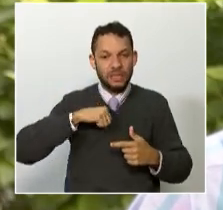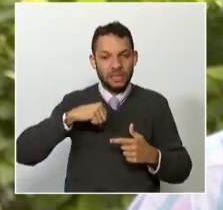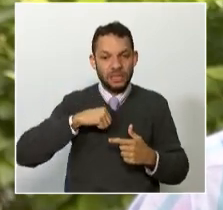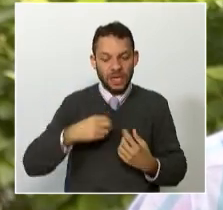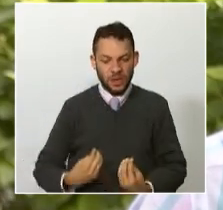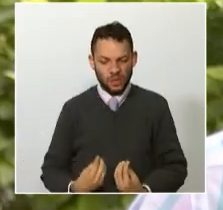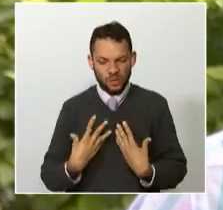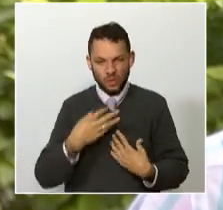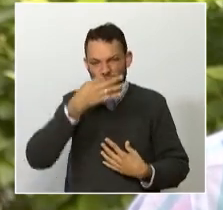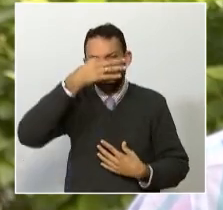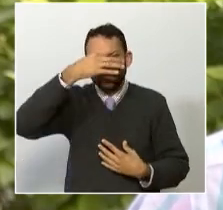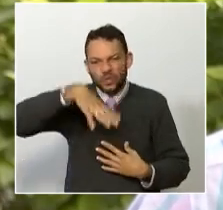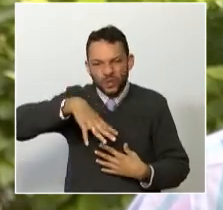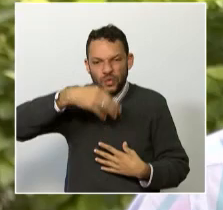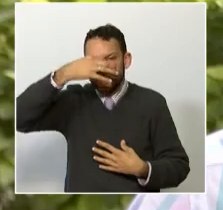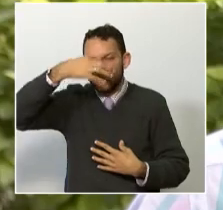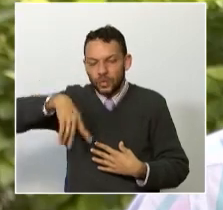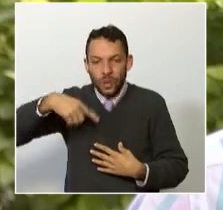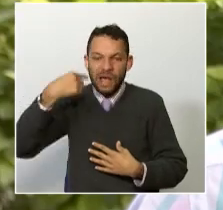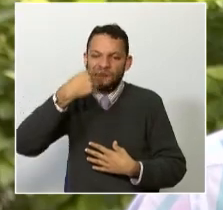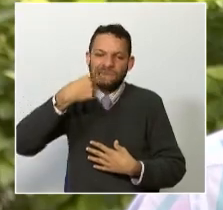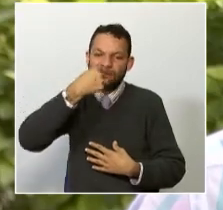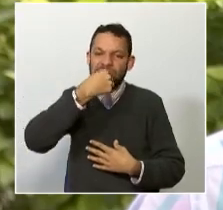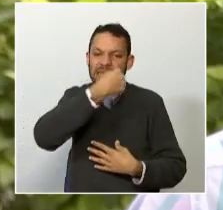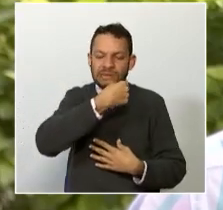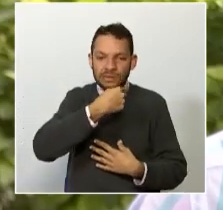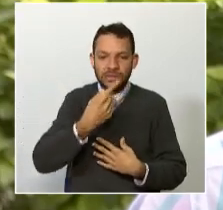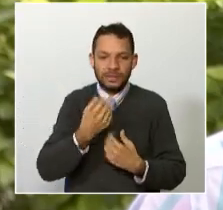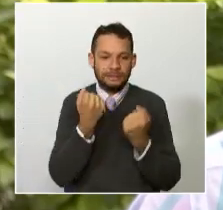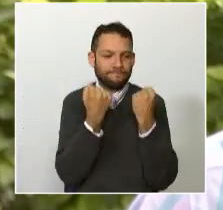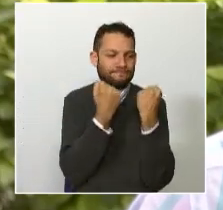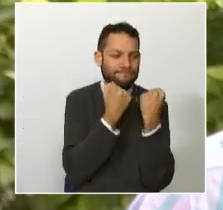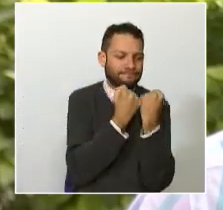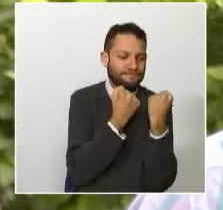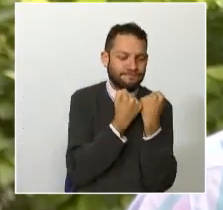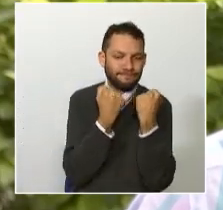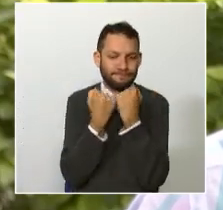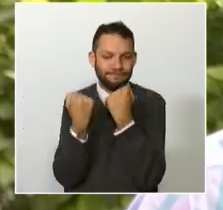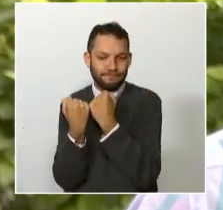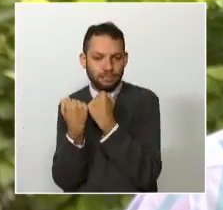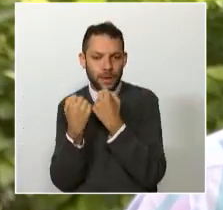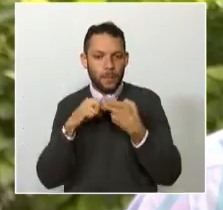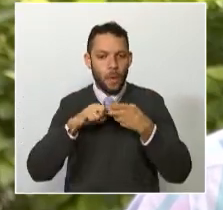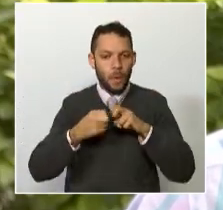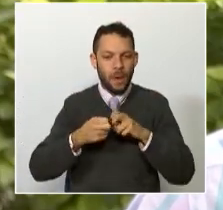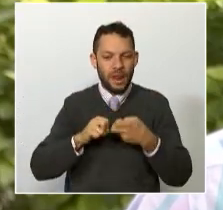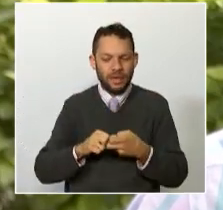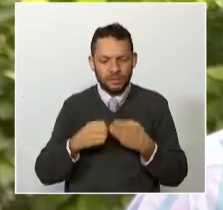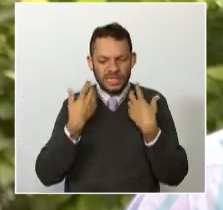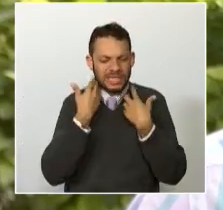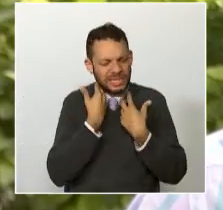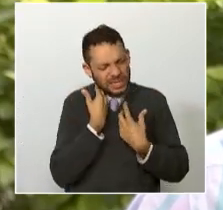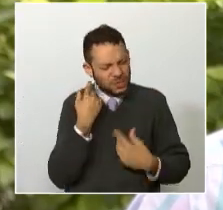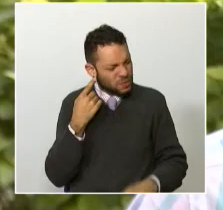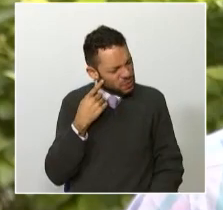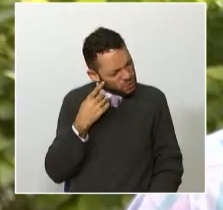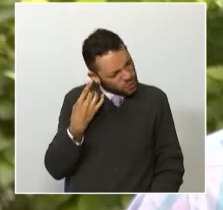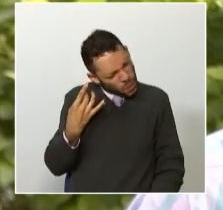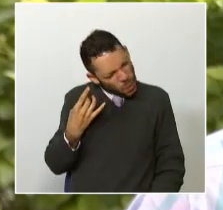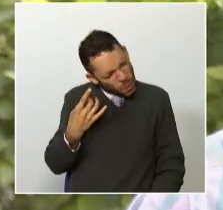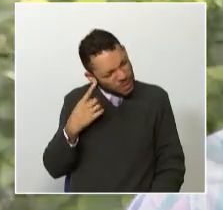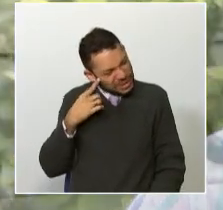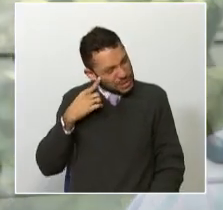o desgastadas que me producen una presión en la articulación y llegan los pacientes con dolores en los oídos,